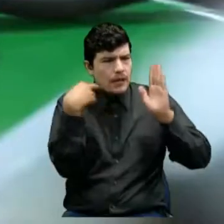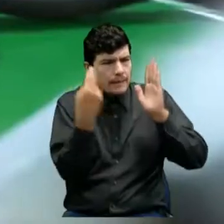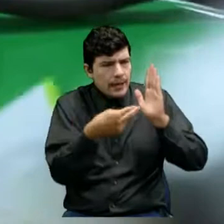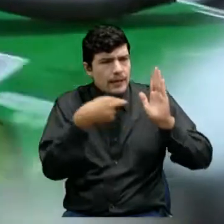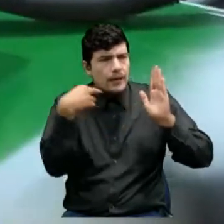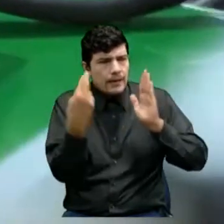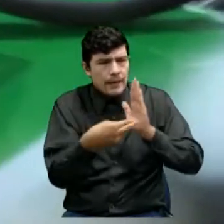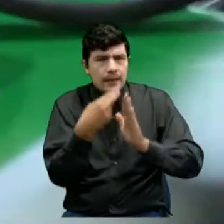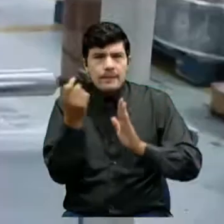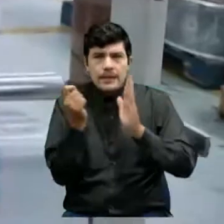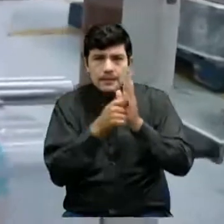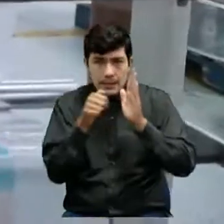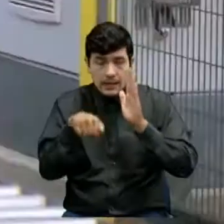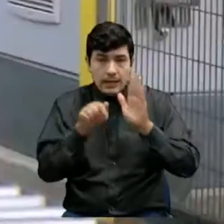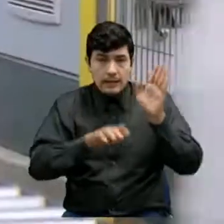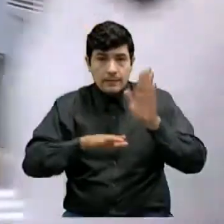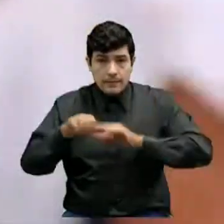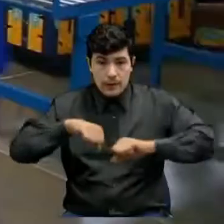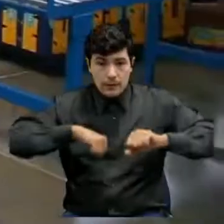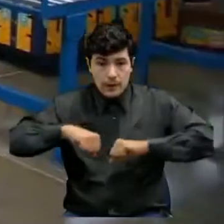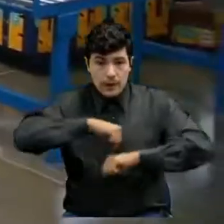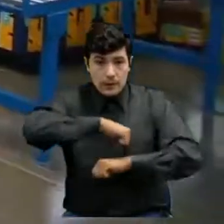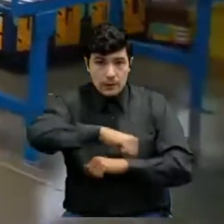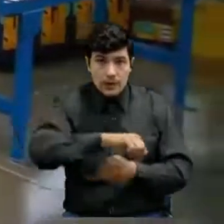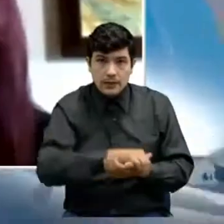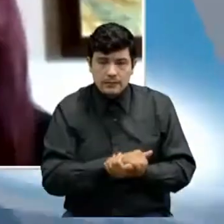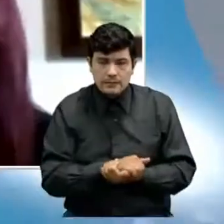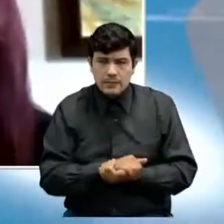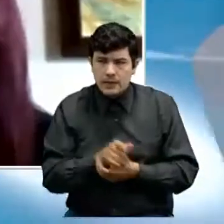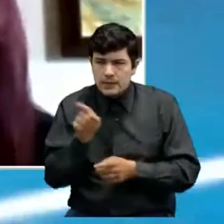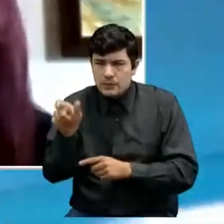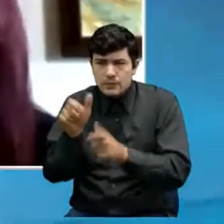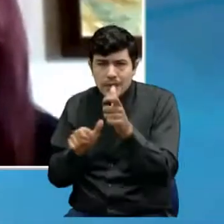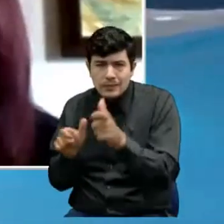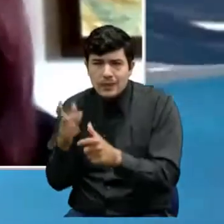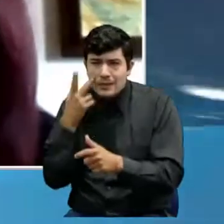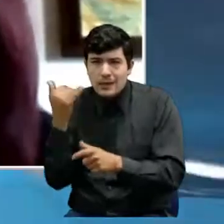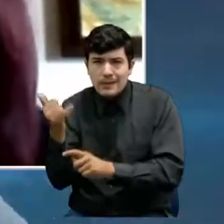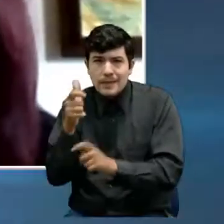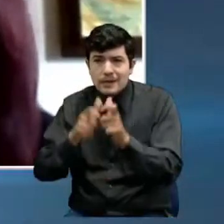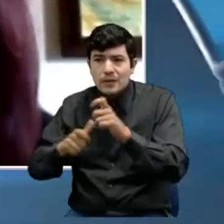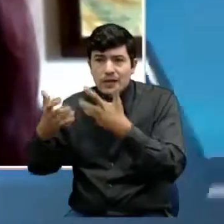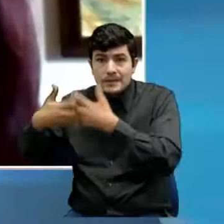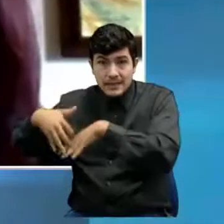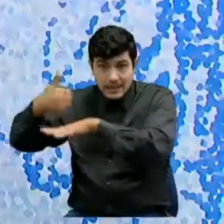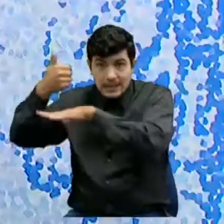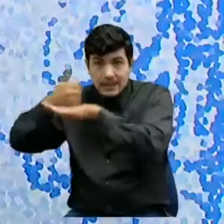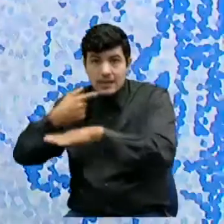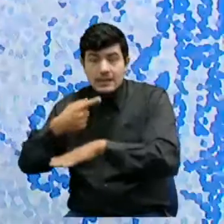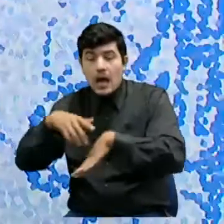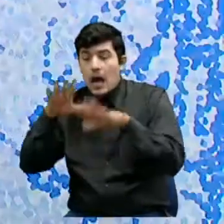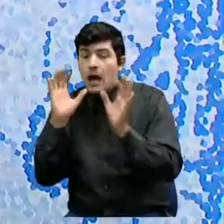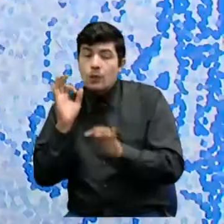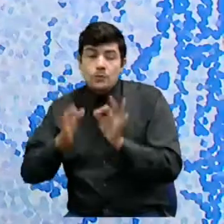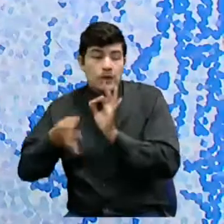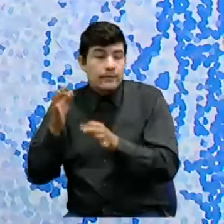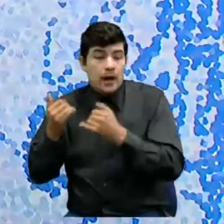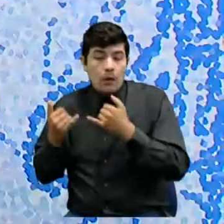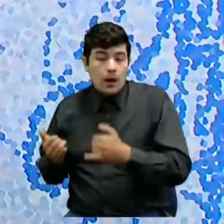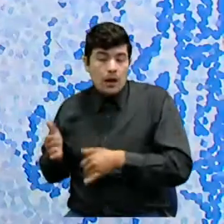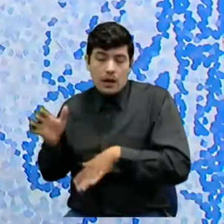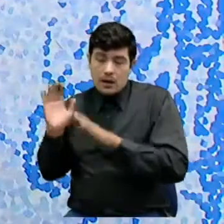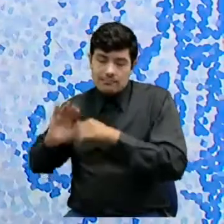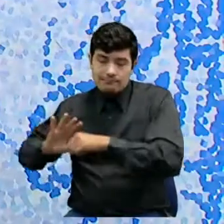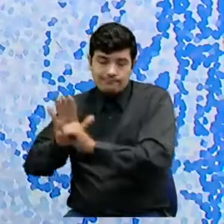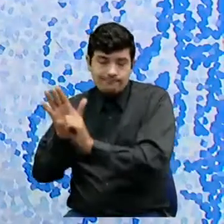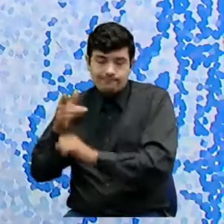en nuestro programa Actúe en Derecho. De que los empleadores se justifican en las condiciones de pandemia en que estamos